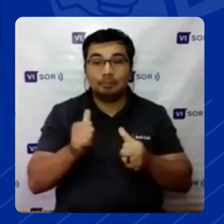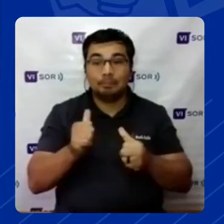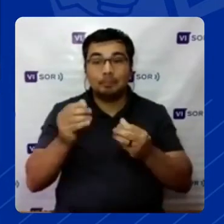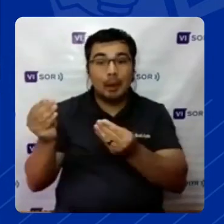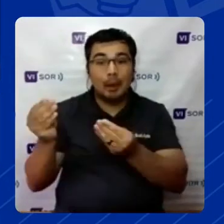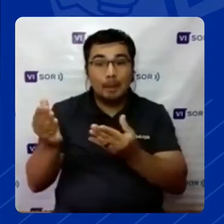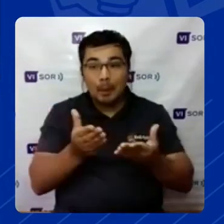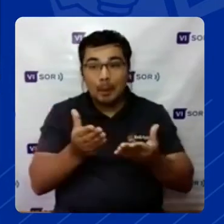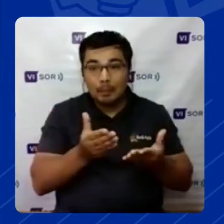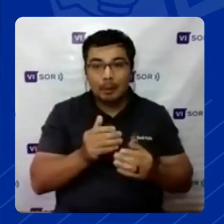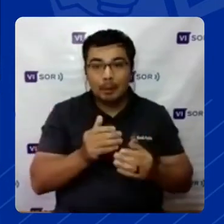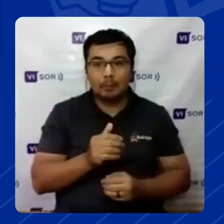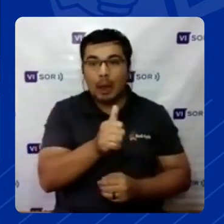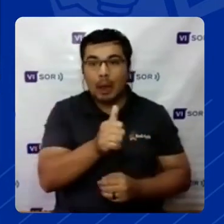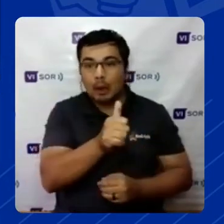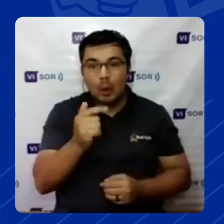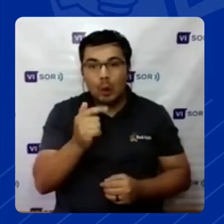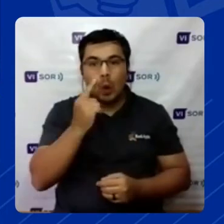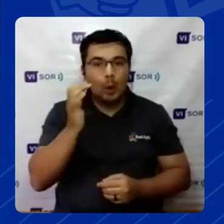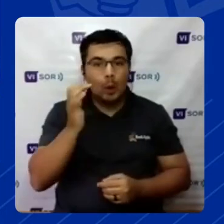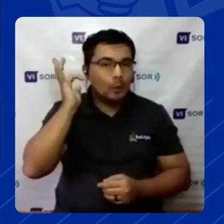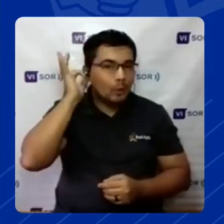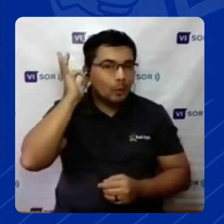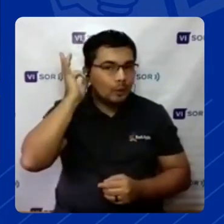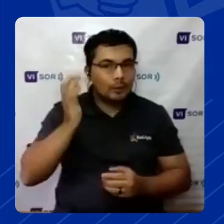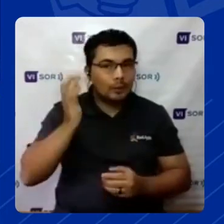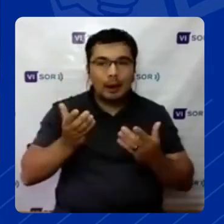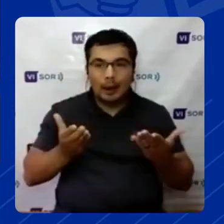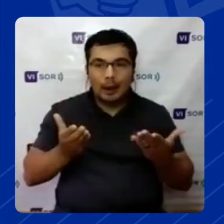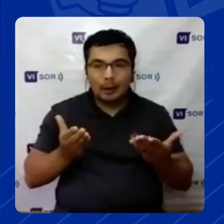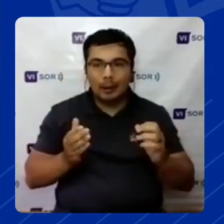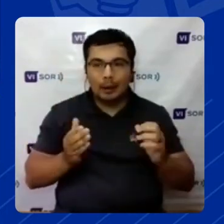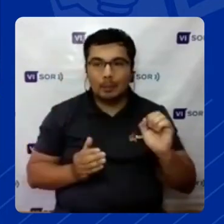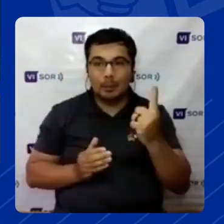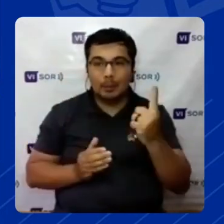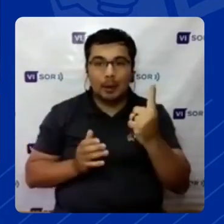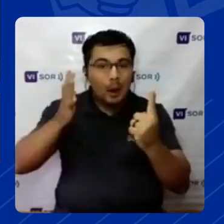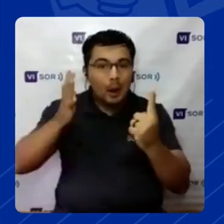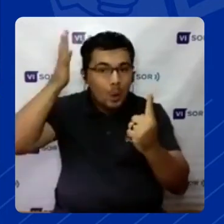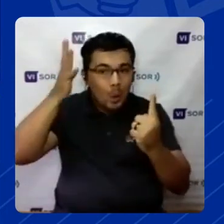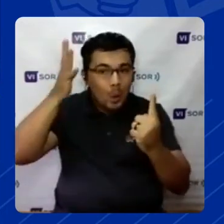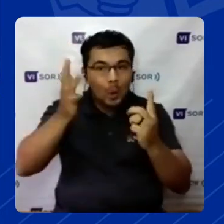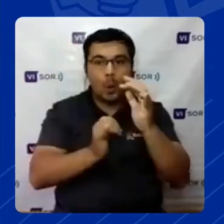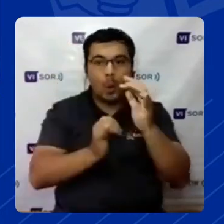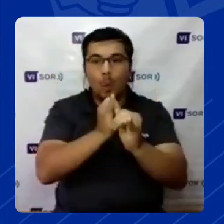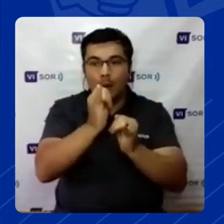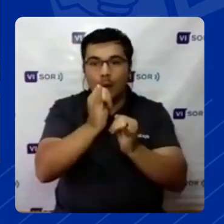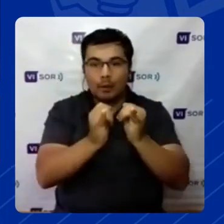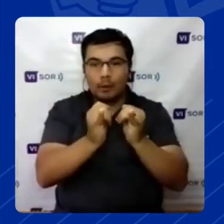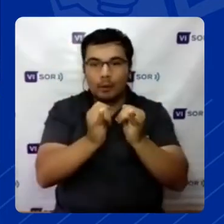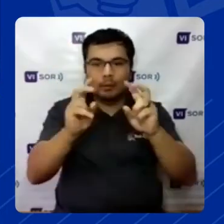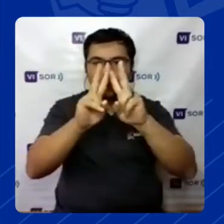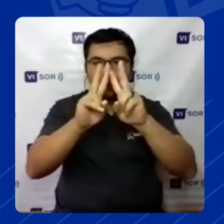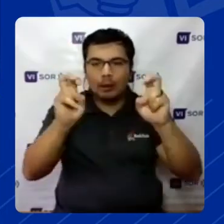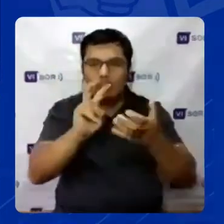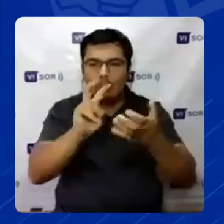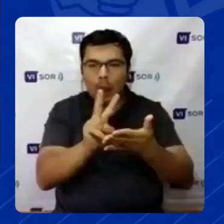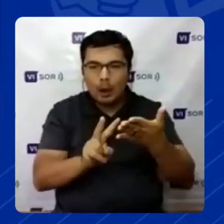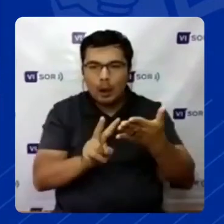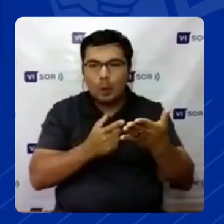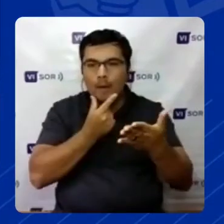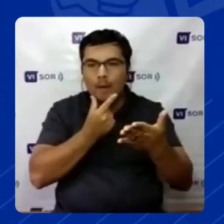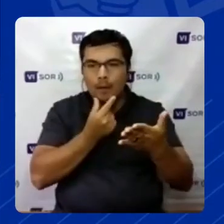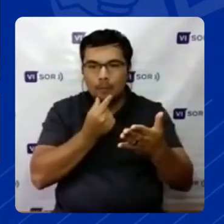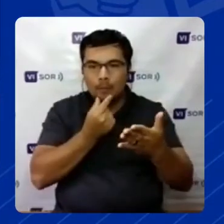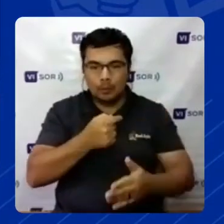Bienvenidos y bienvenidas a todas y a todos a nuestro primer webinar titulado Lectura Fácil. Yo